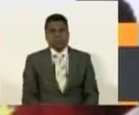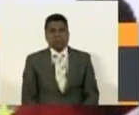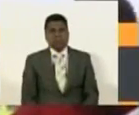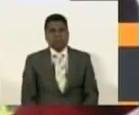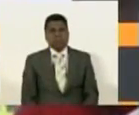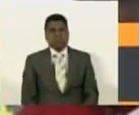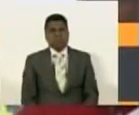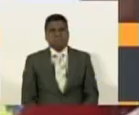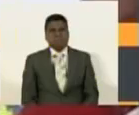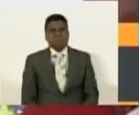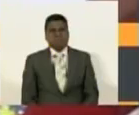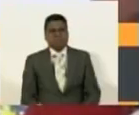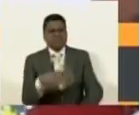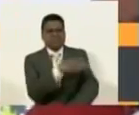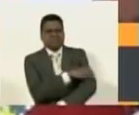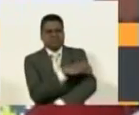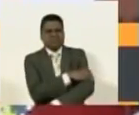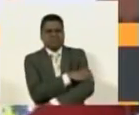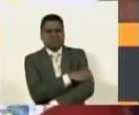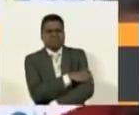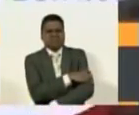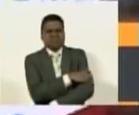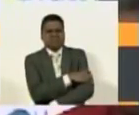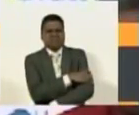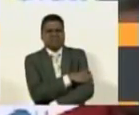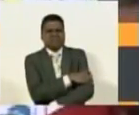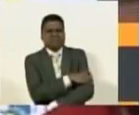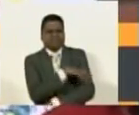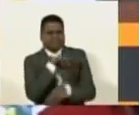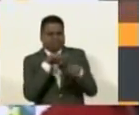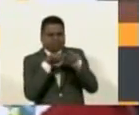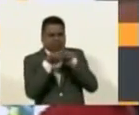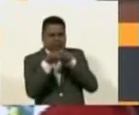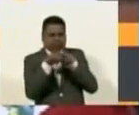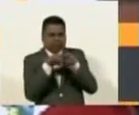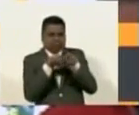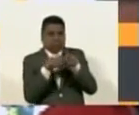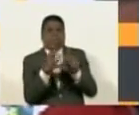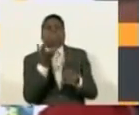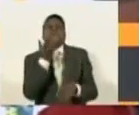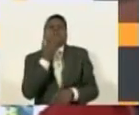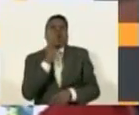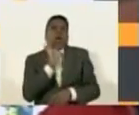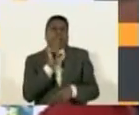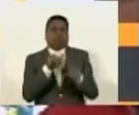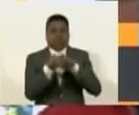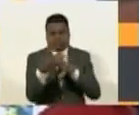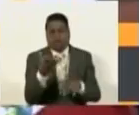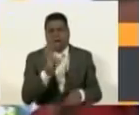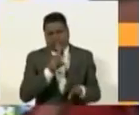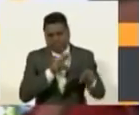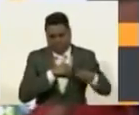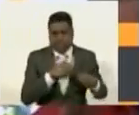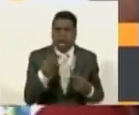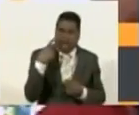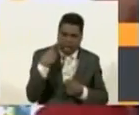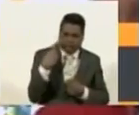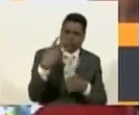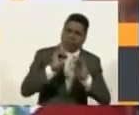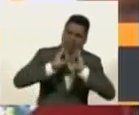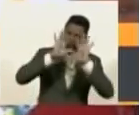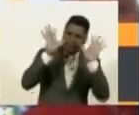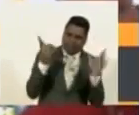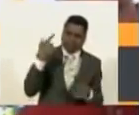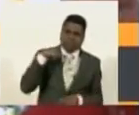no, esos son los infiltrados. Porque la crítica uno la acepta, ¿ves? Pero tú sabes, oye, aquí uno sabe quién es